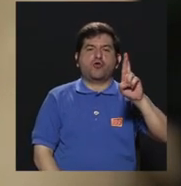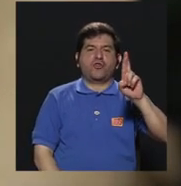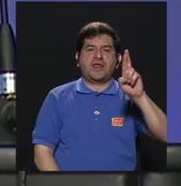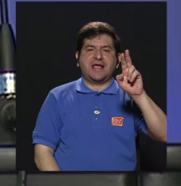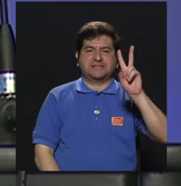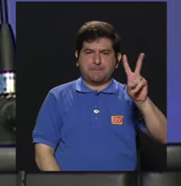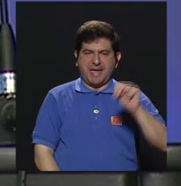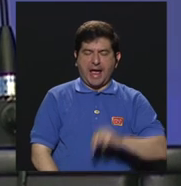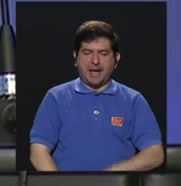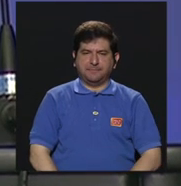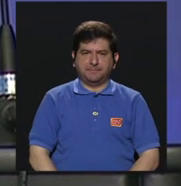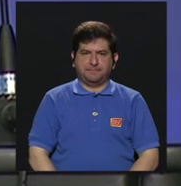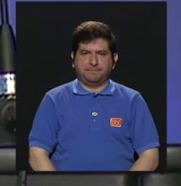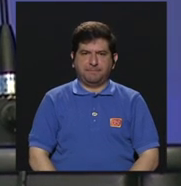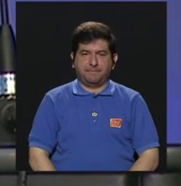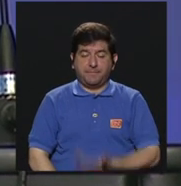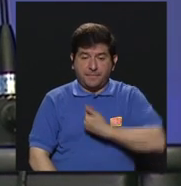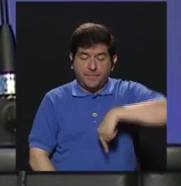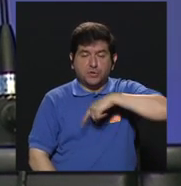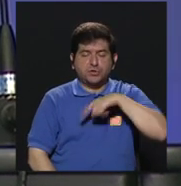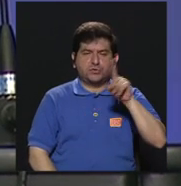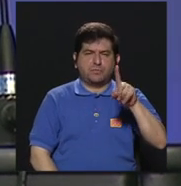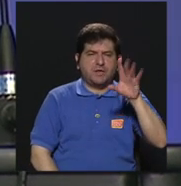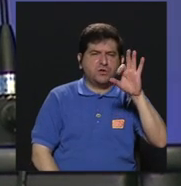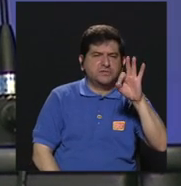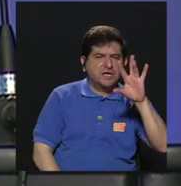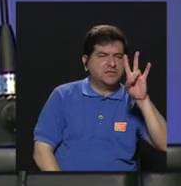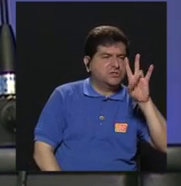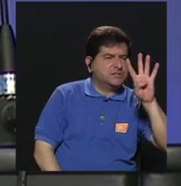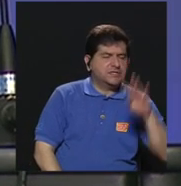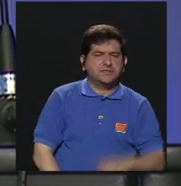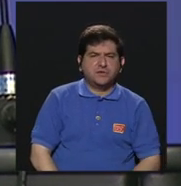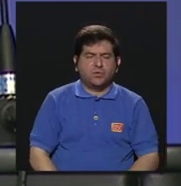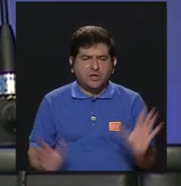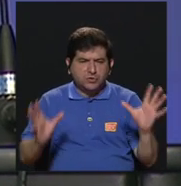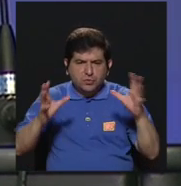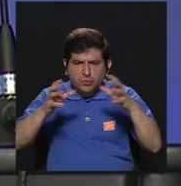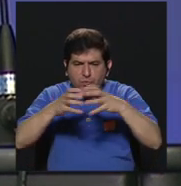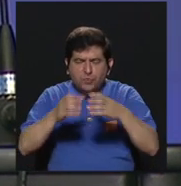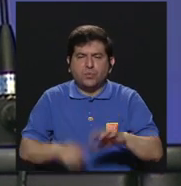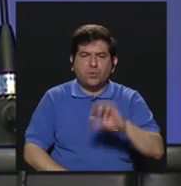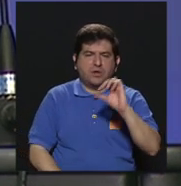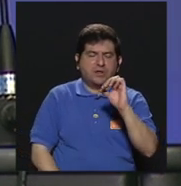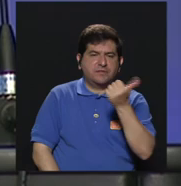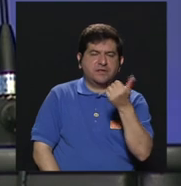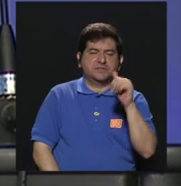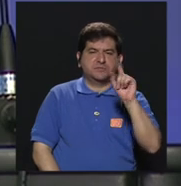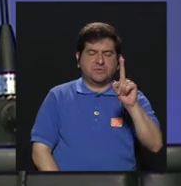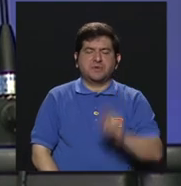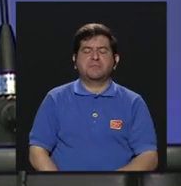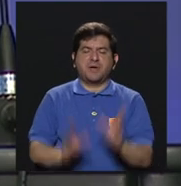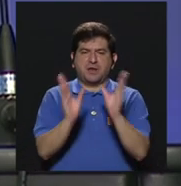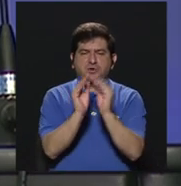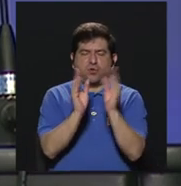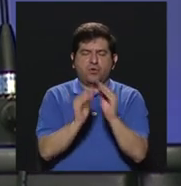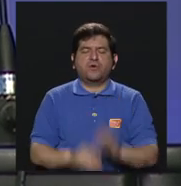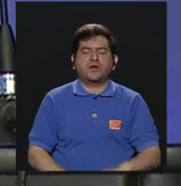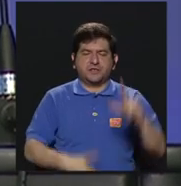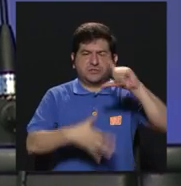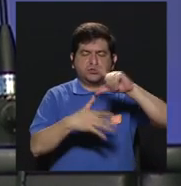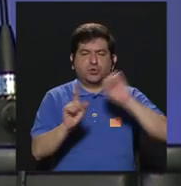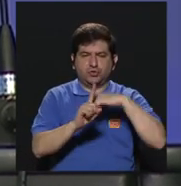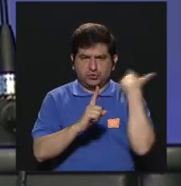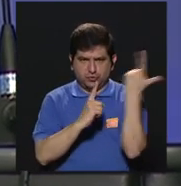Rodríguez Vega, reunimos en 1974 en el 11º Congreso Latinoamericano de